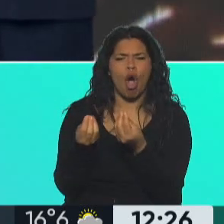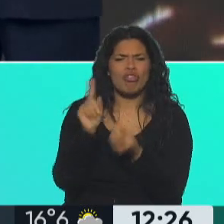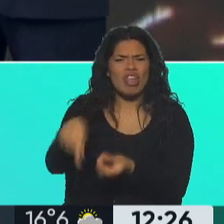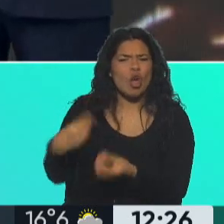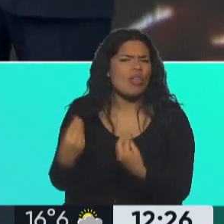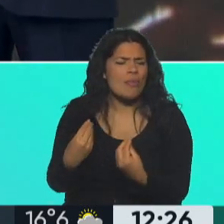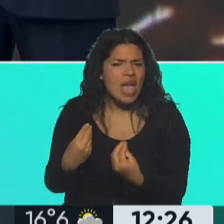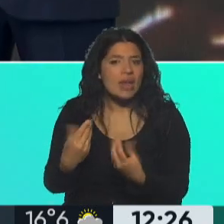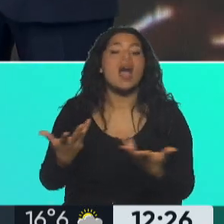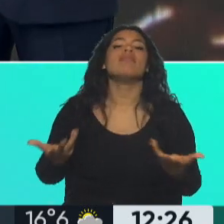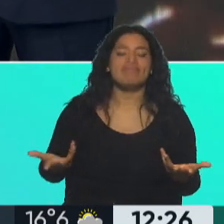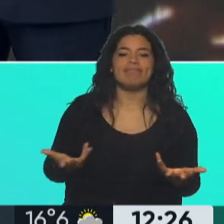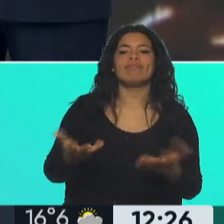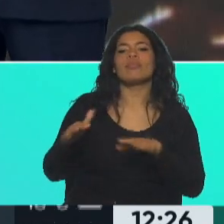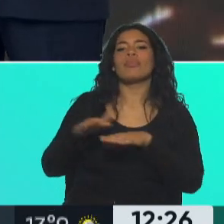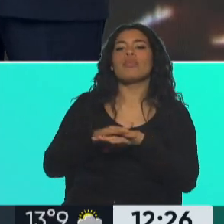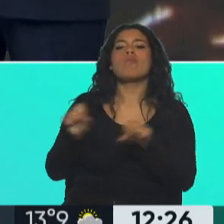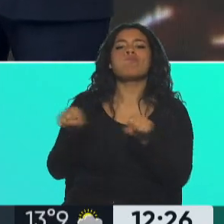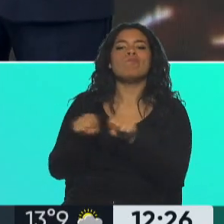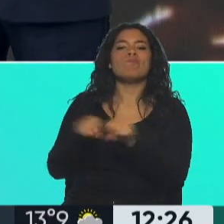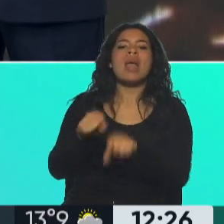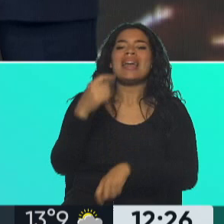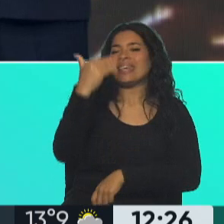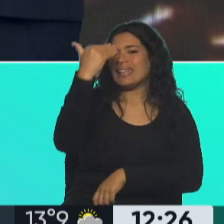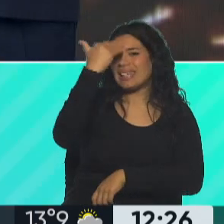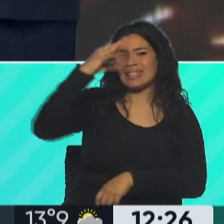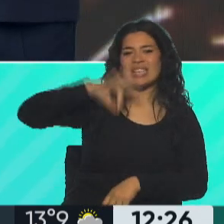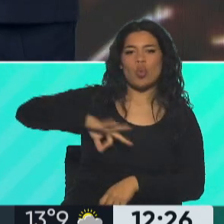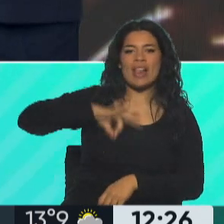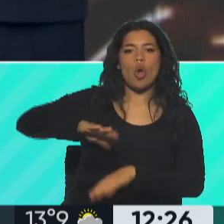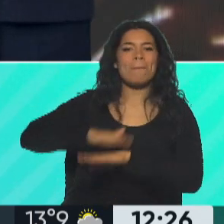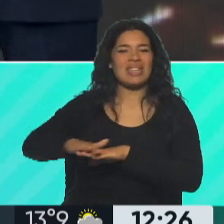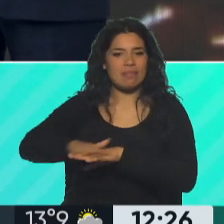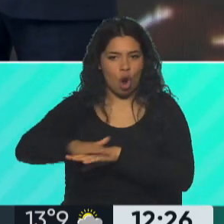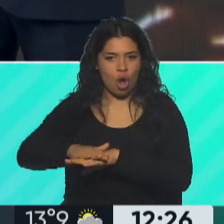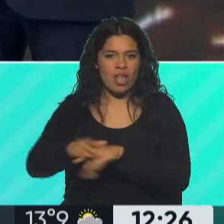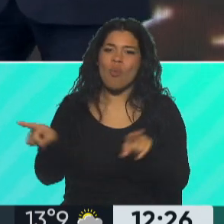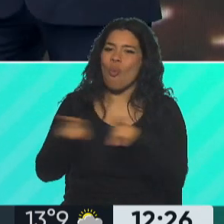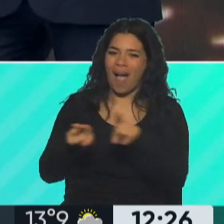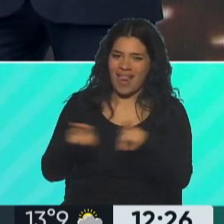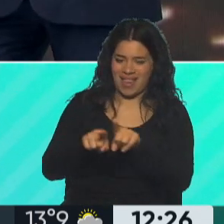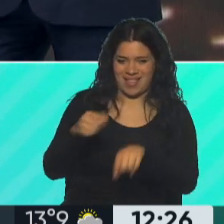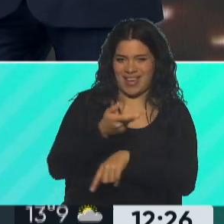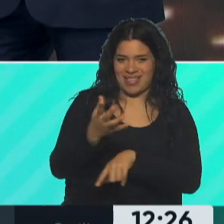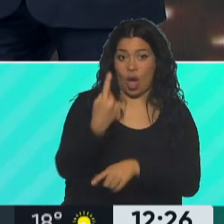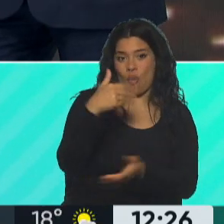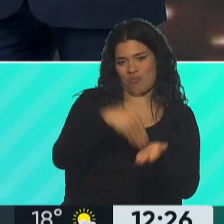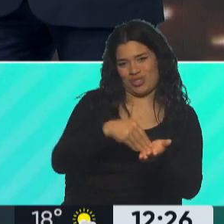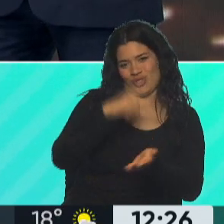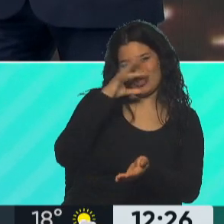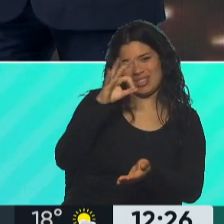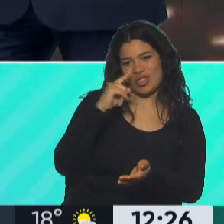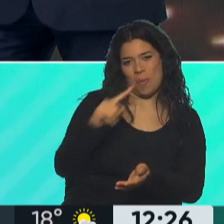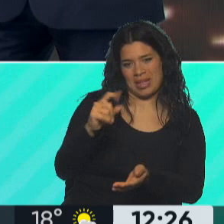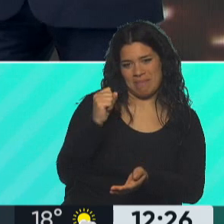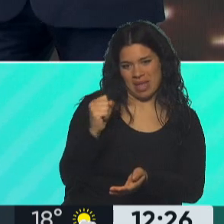criterio que se utiliza para septiembre, que sean 15 salarios mínimos lo que se tomen como referencia. Bien. Para tomar que un salario